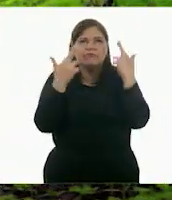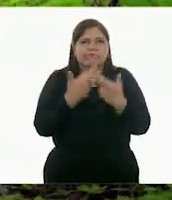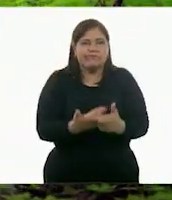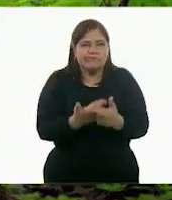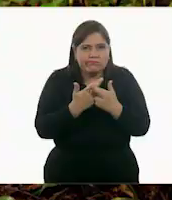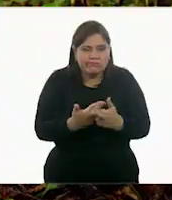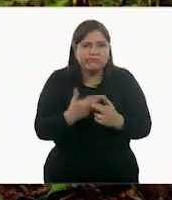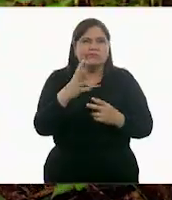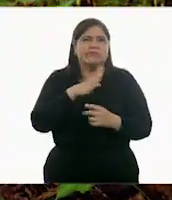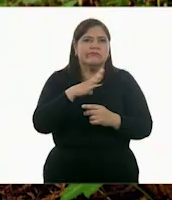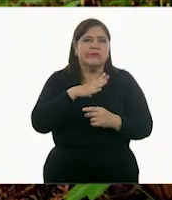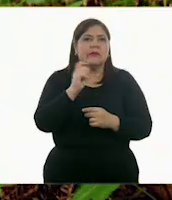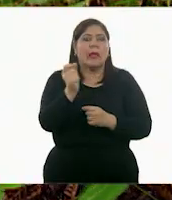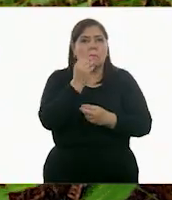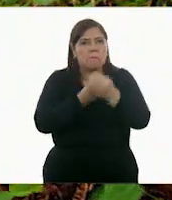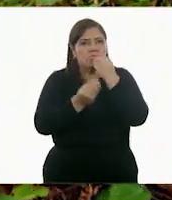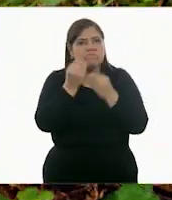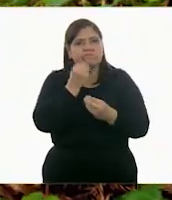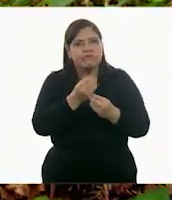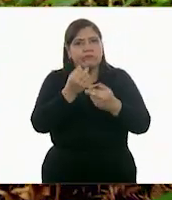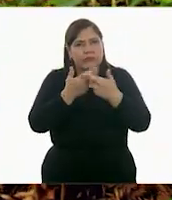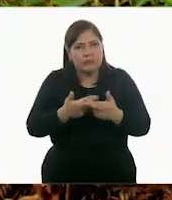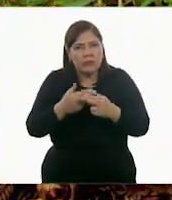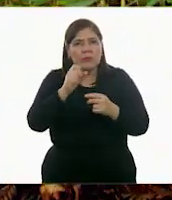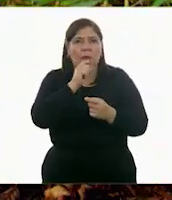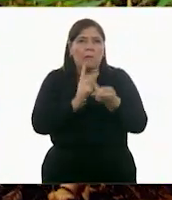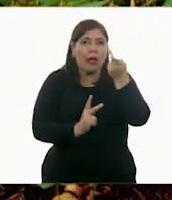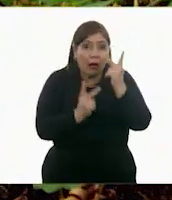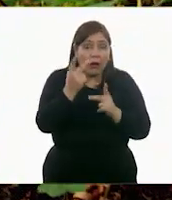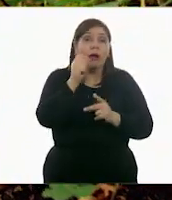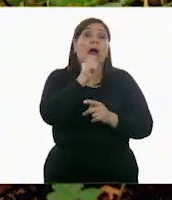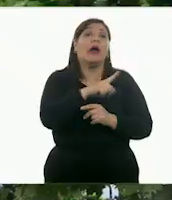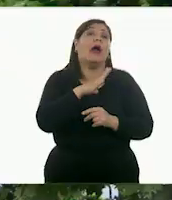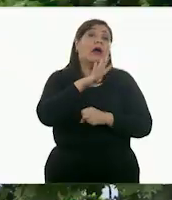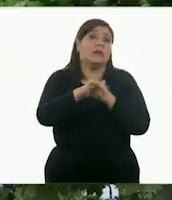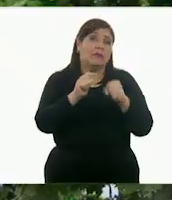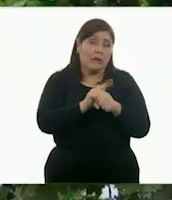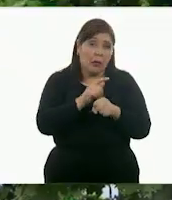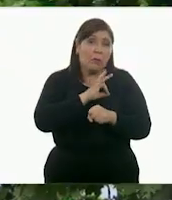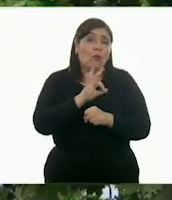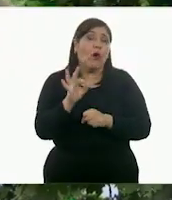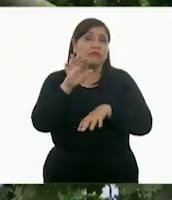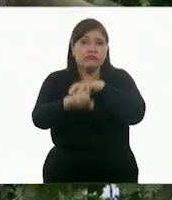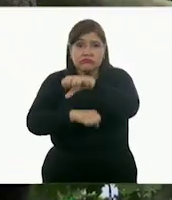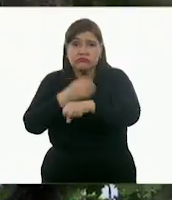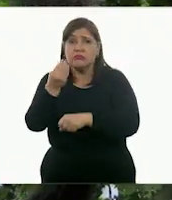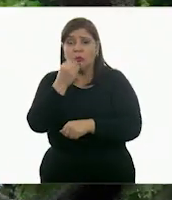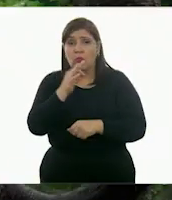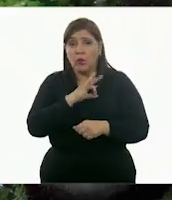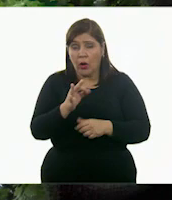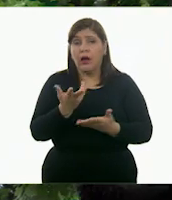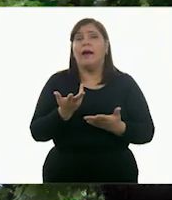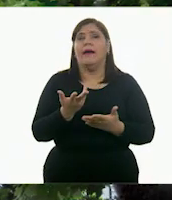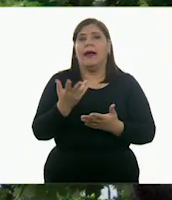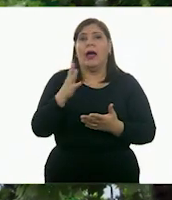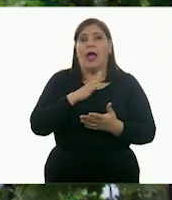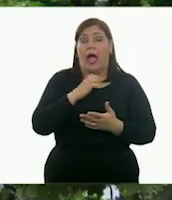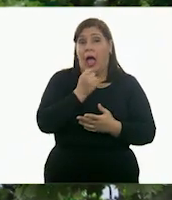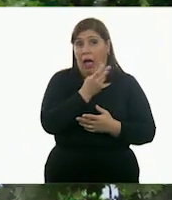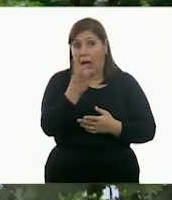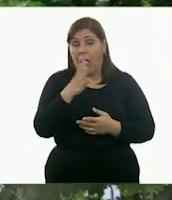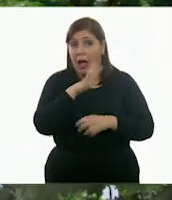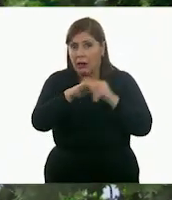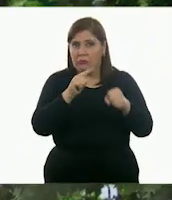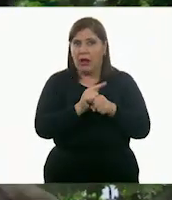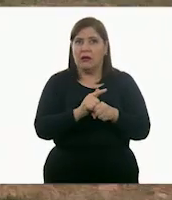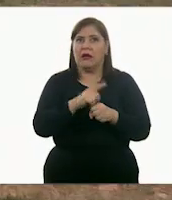abundantes recursos y alimentos, plantas y animales. Algunos de ellos grandes y